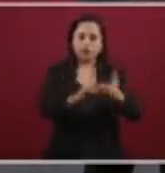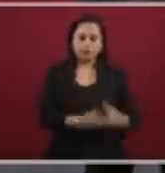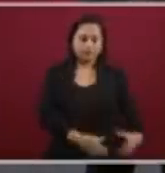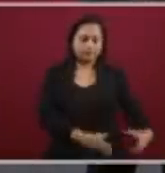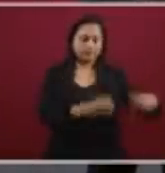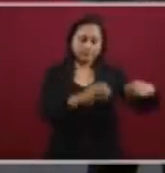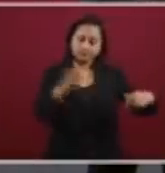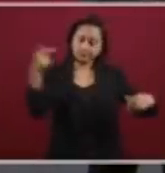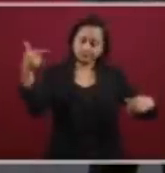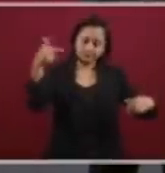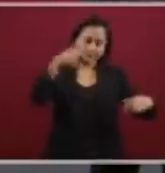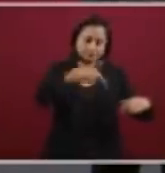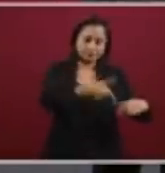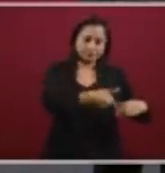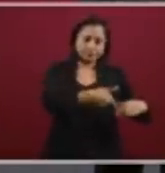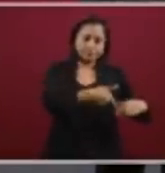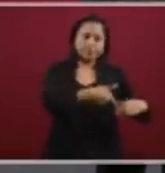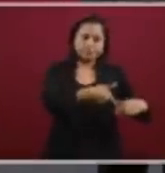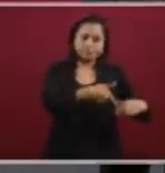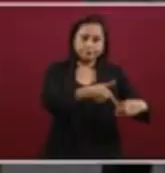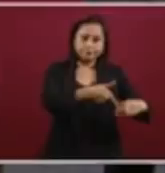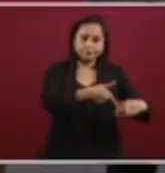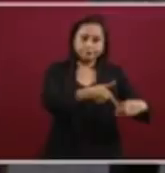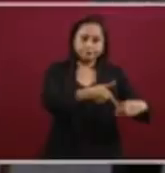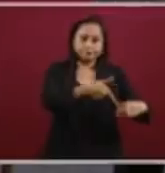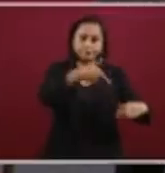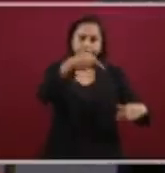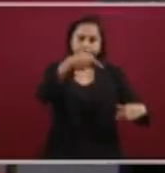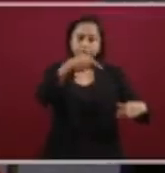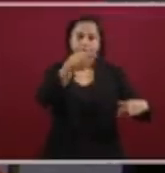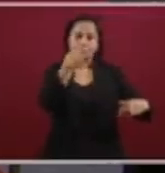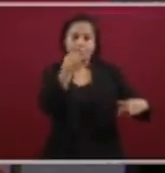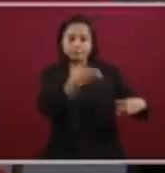de gasolina es ese procedimiento